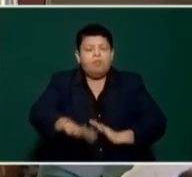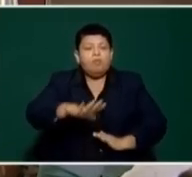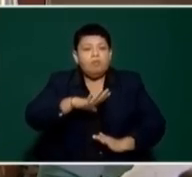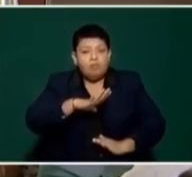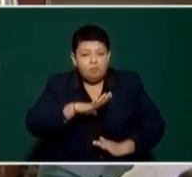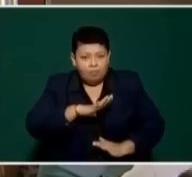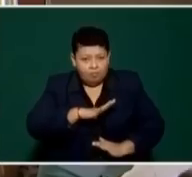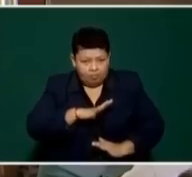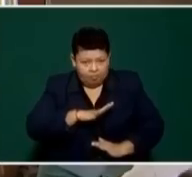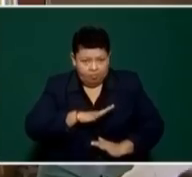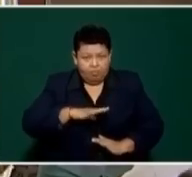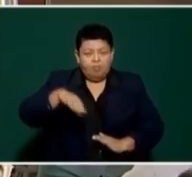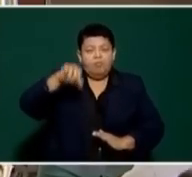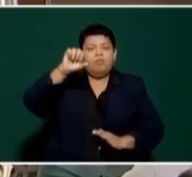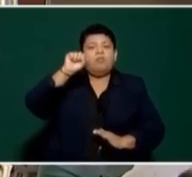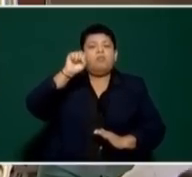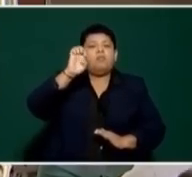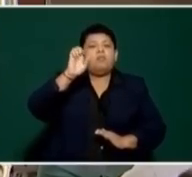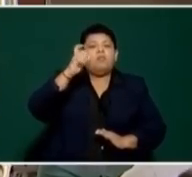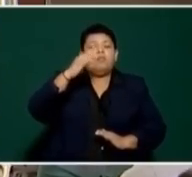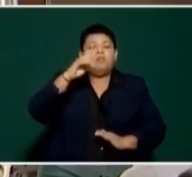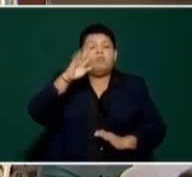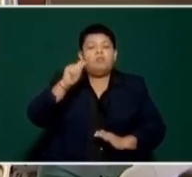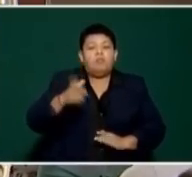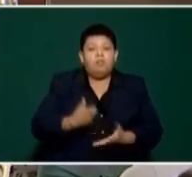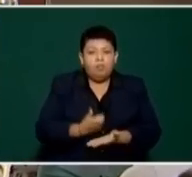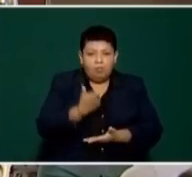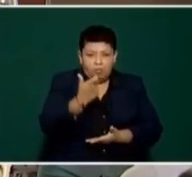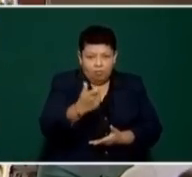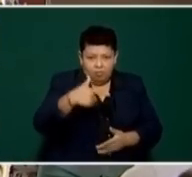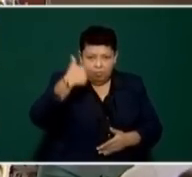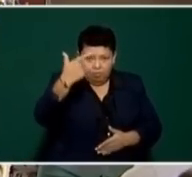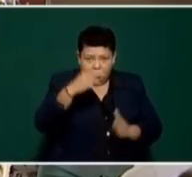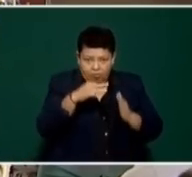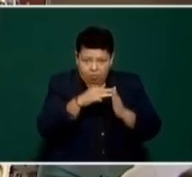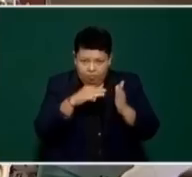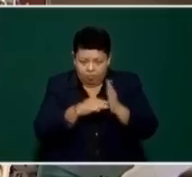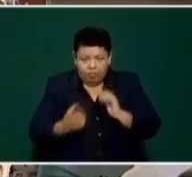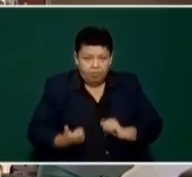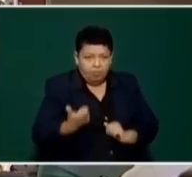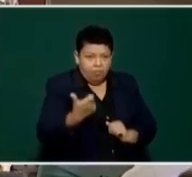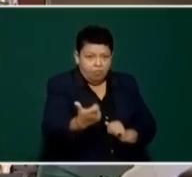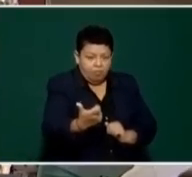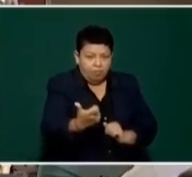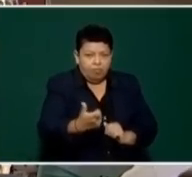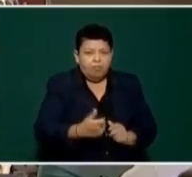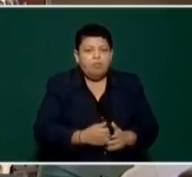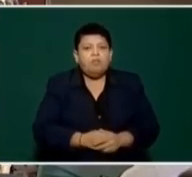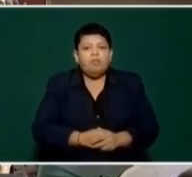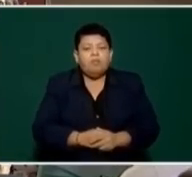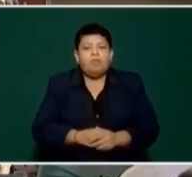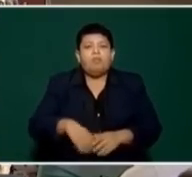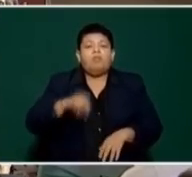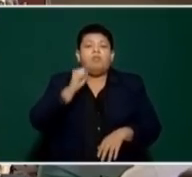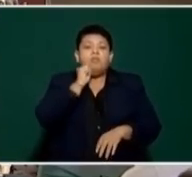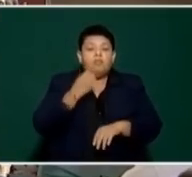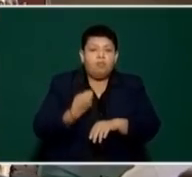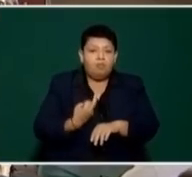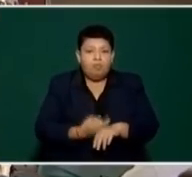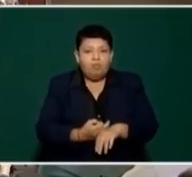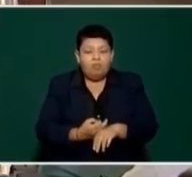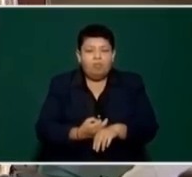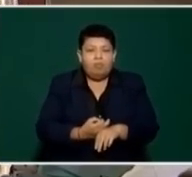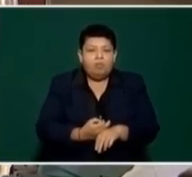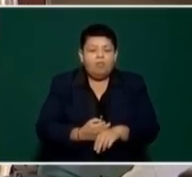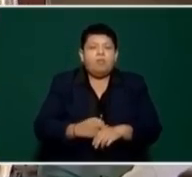el Sectur nos dio unas 7 millones de pesos. La que sigue, por favor. La Secretaría de Hacienda y Crédito